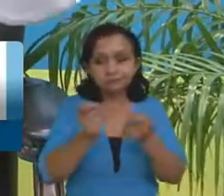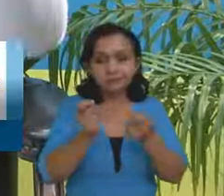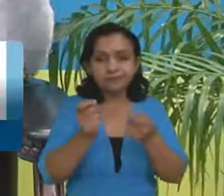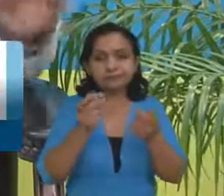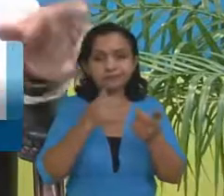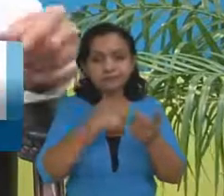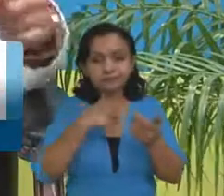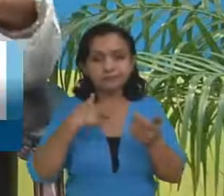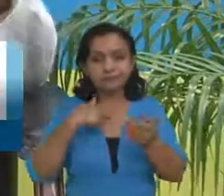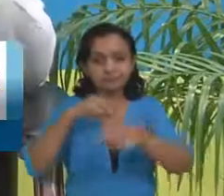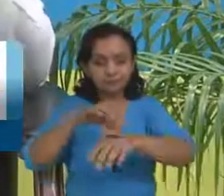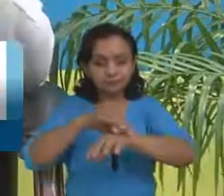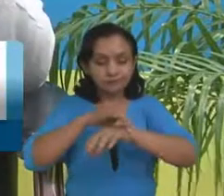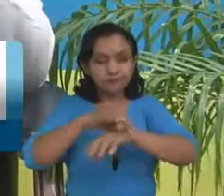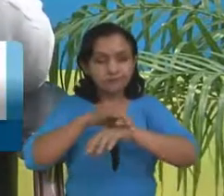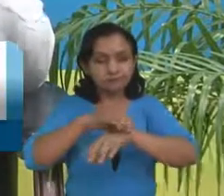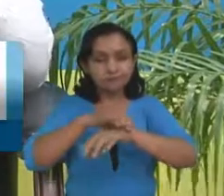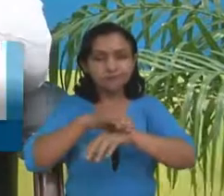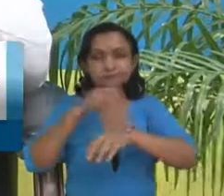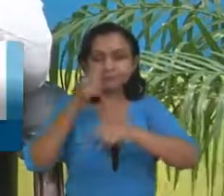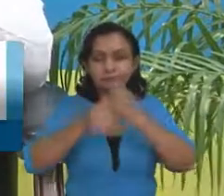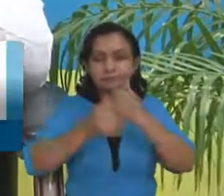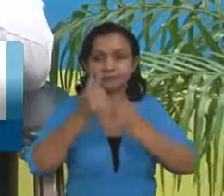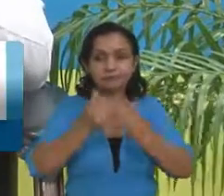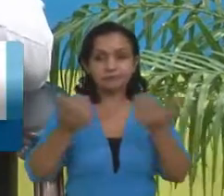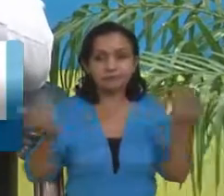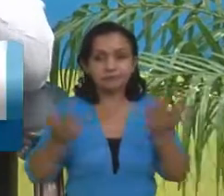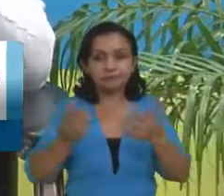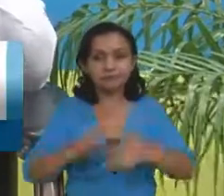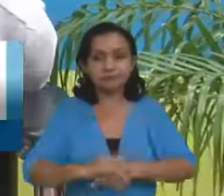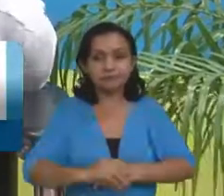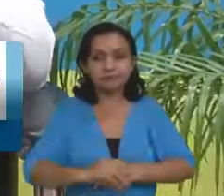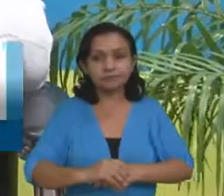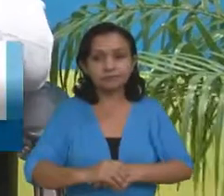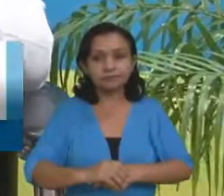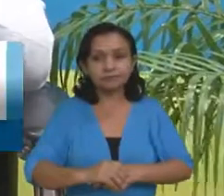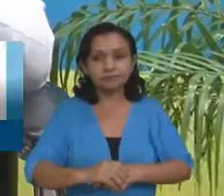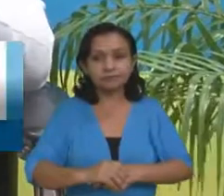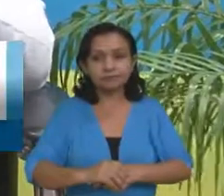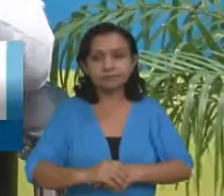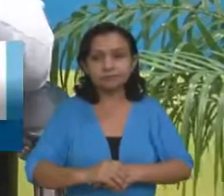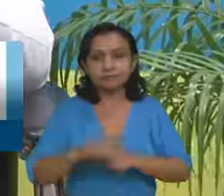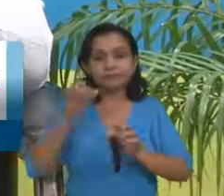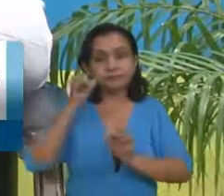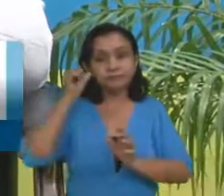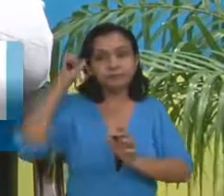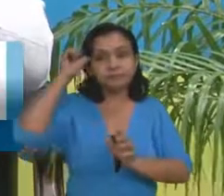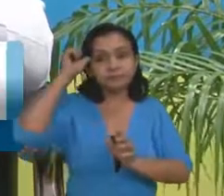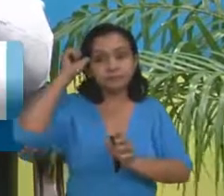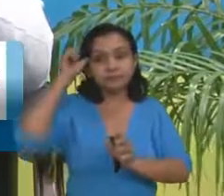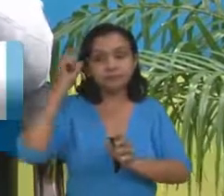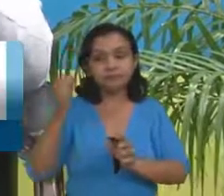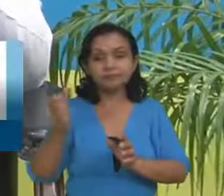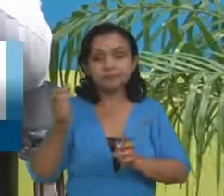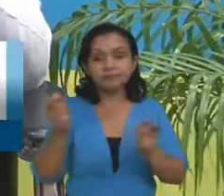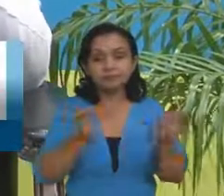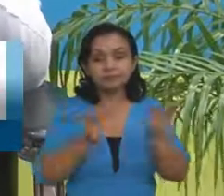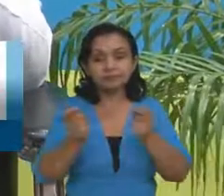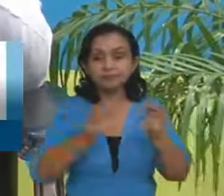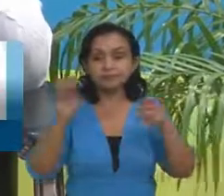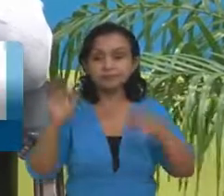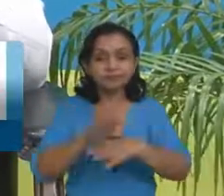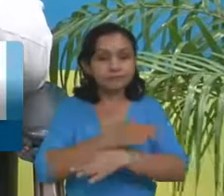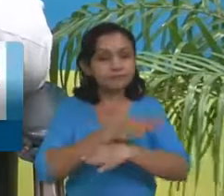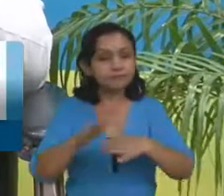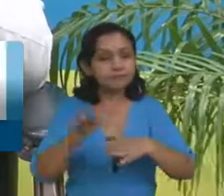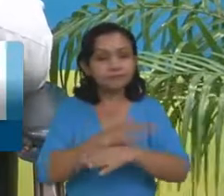enderezar el huesito afectado, pues. Ajá. Ahora, en el adulto, el manejo es totalmente